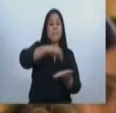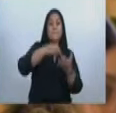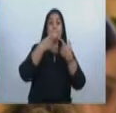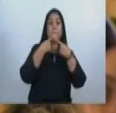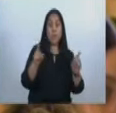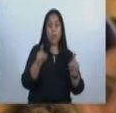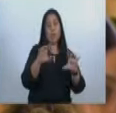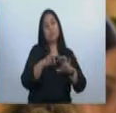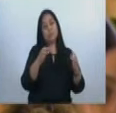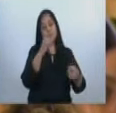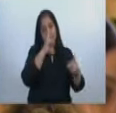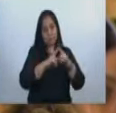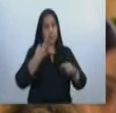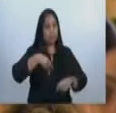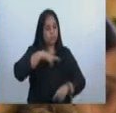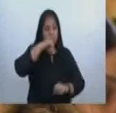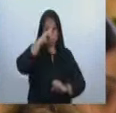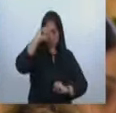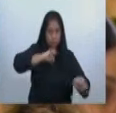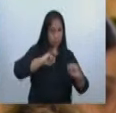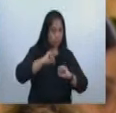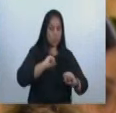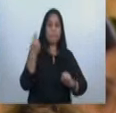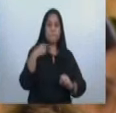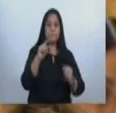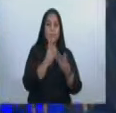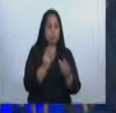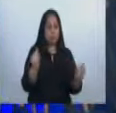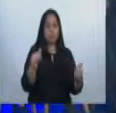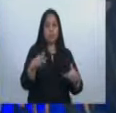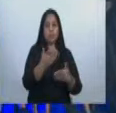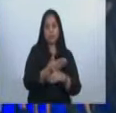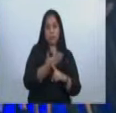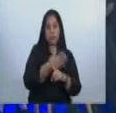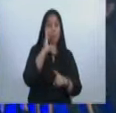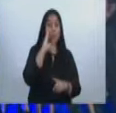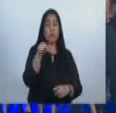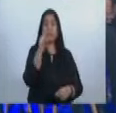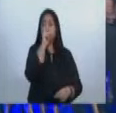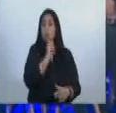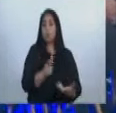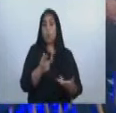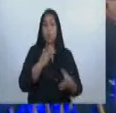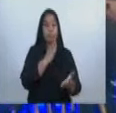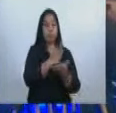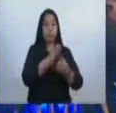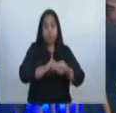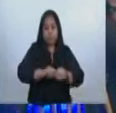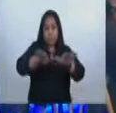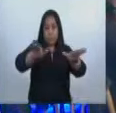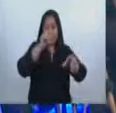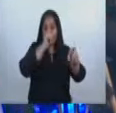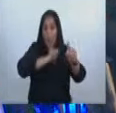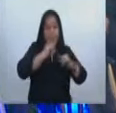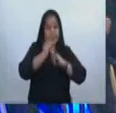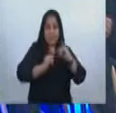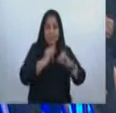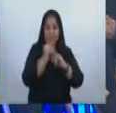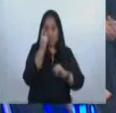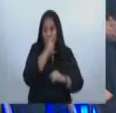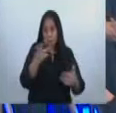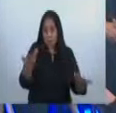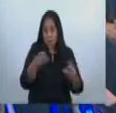manera que estamos trabajando para resolver ese problema porque tenemos Claro que si no llevamos la la